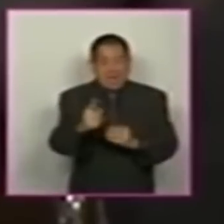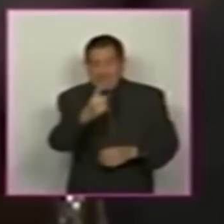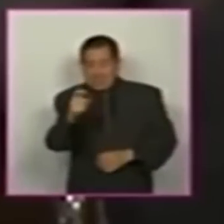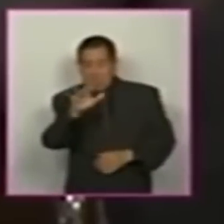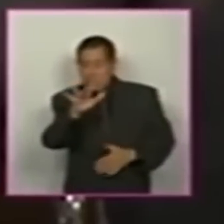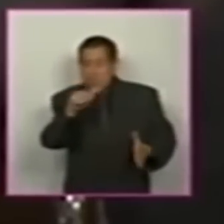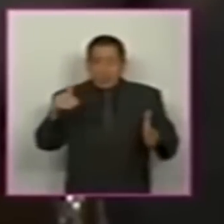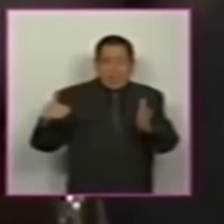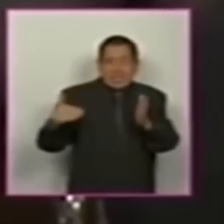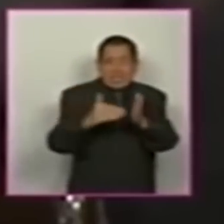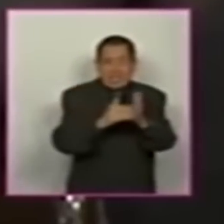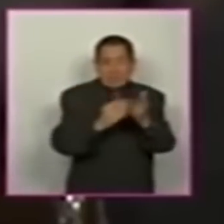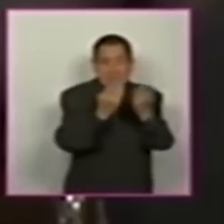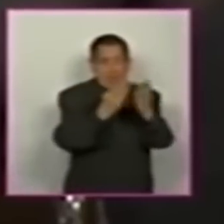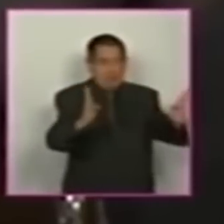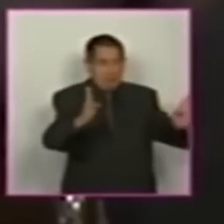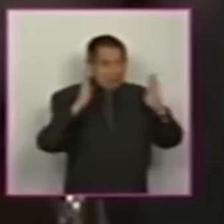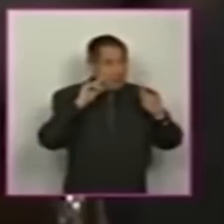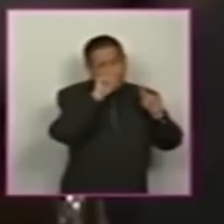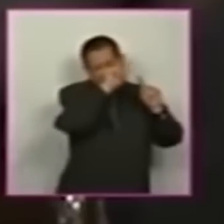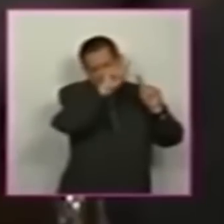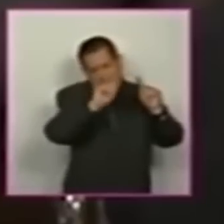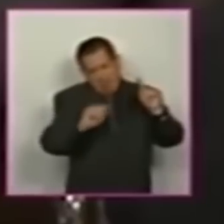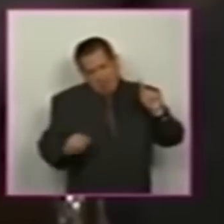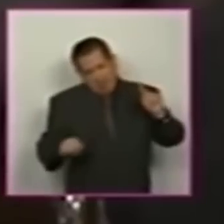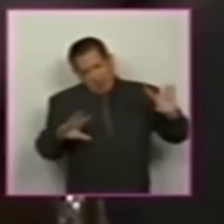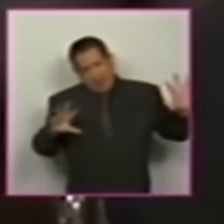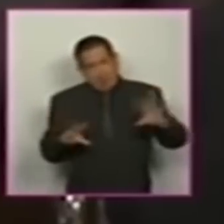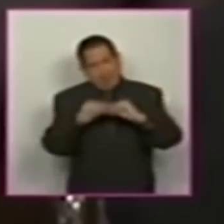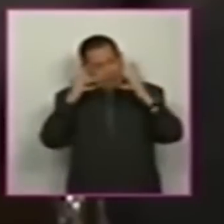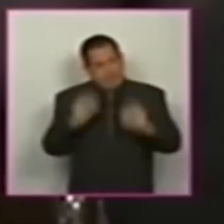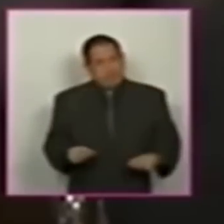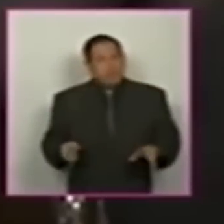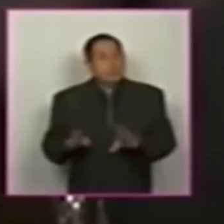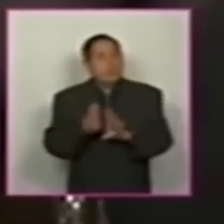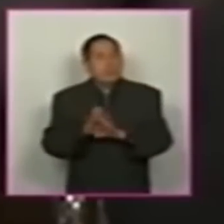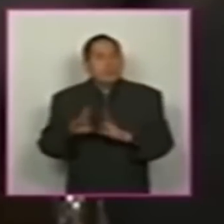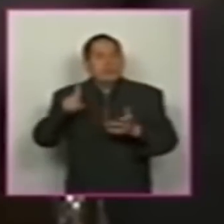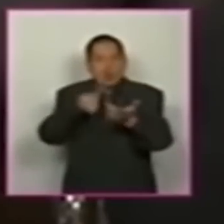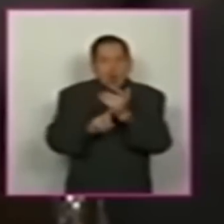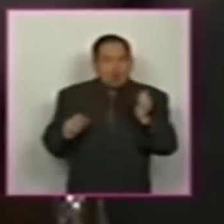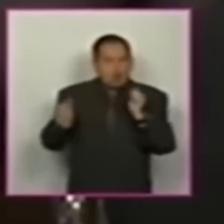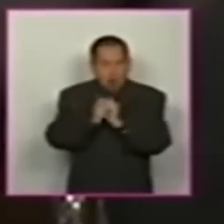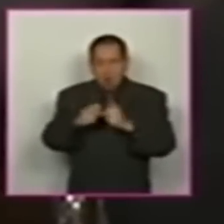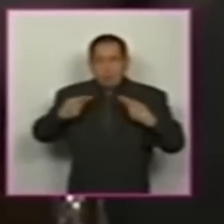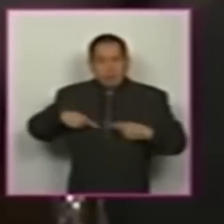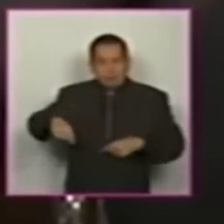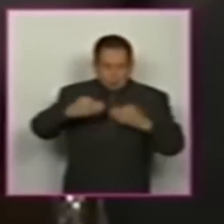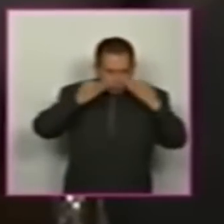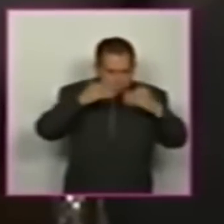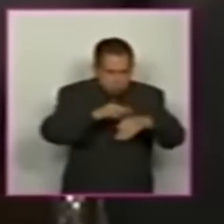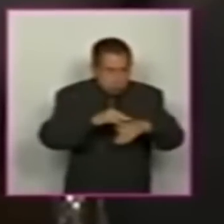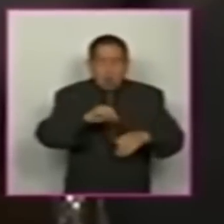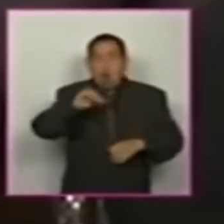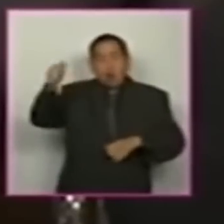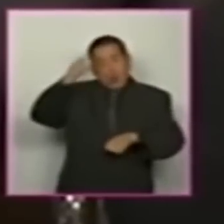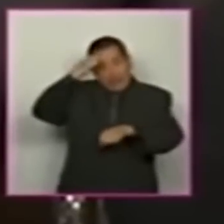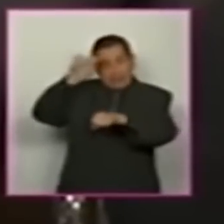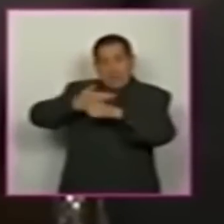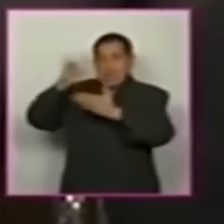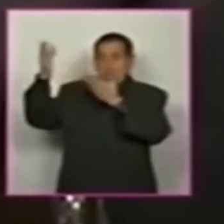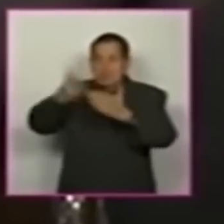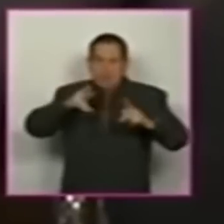procesal nos da varios mecanismos. Entre ellos, pues se puede ir a buscar al presidente a la mañanera, porque ahí está él y formalmente se